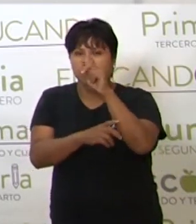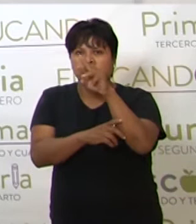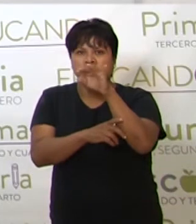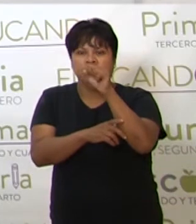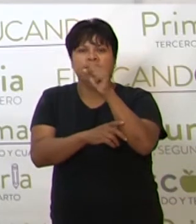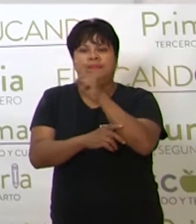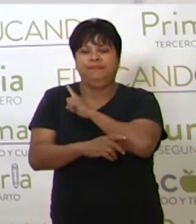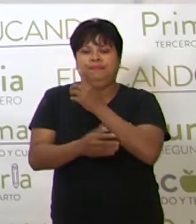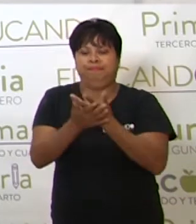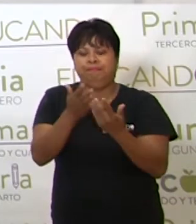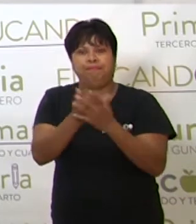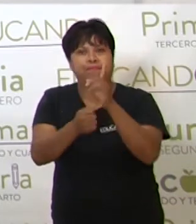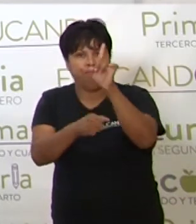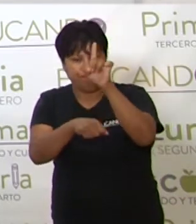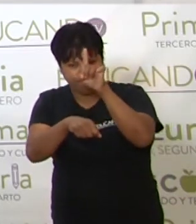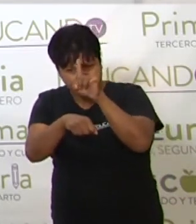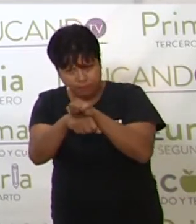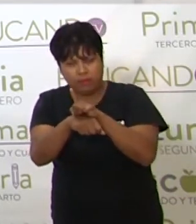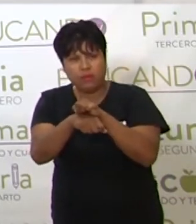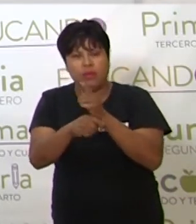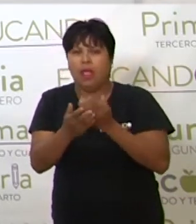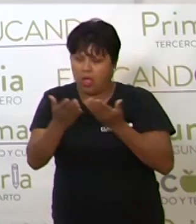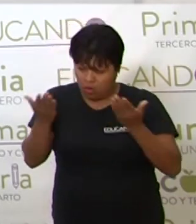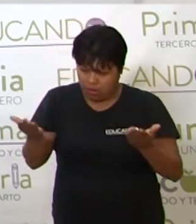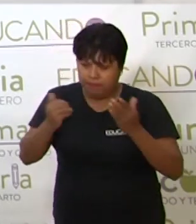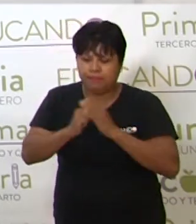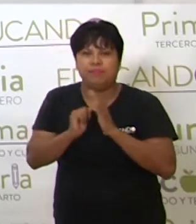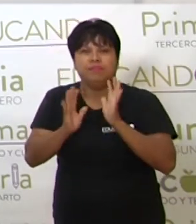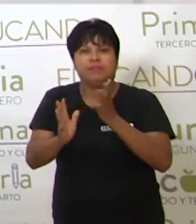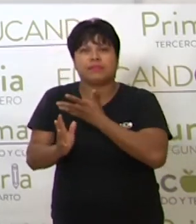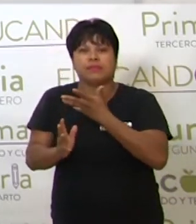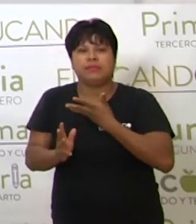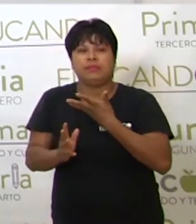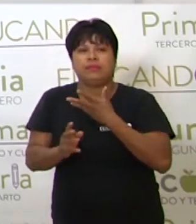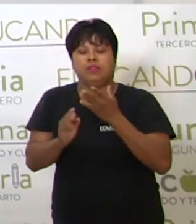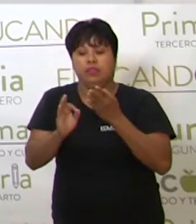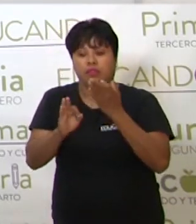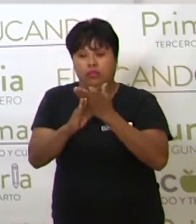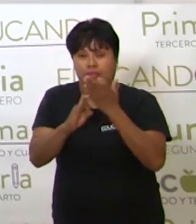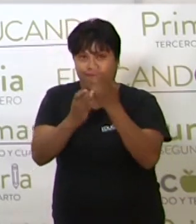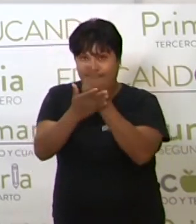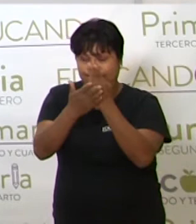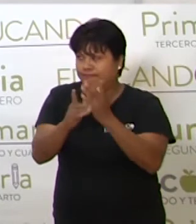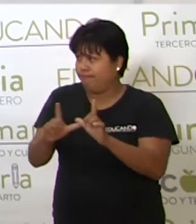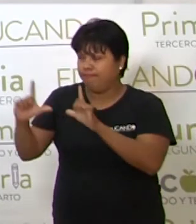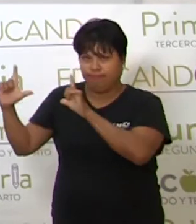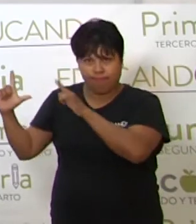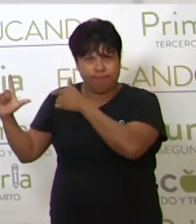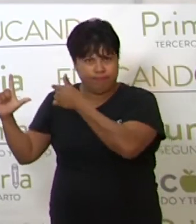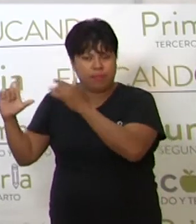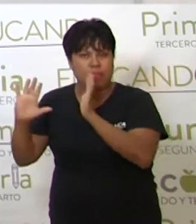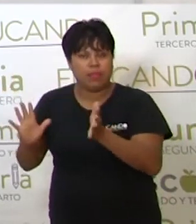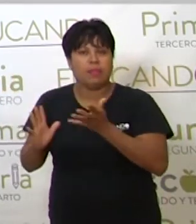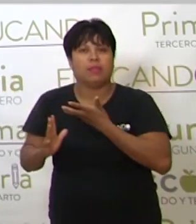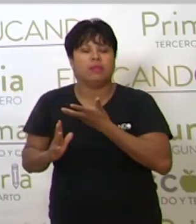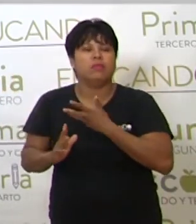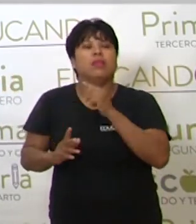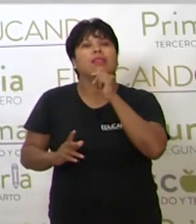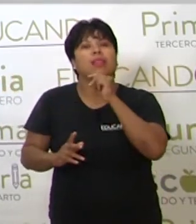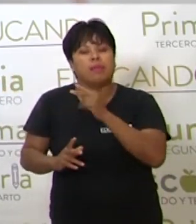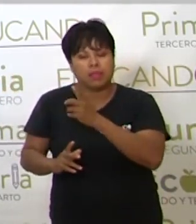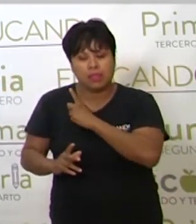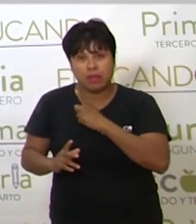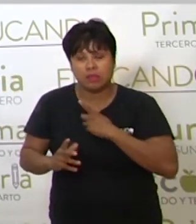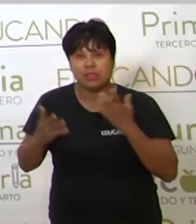produce en un día ahora sí ya que tenemos representado esta parte tenemos que también representar la